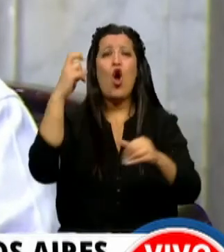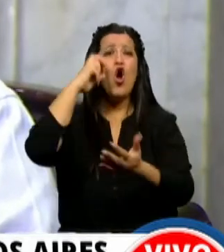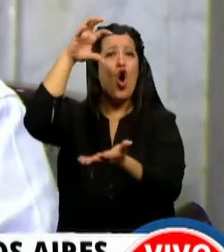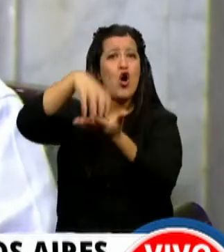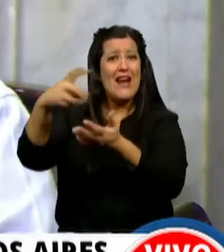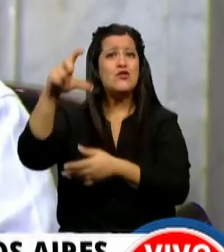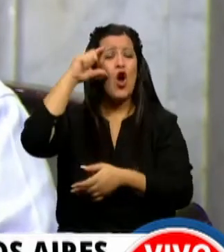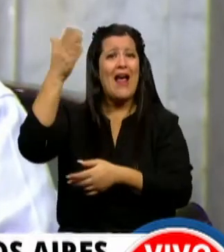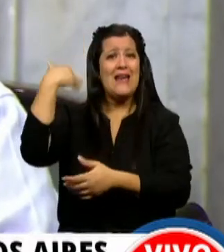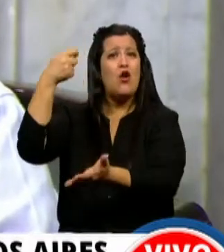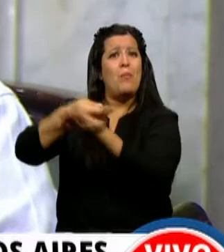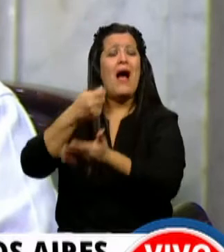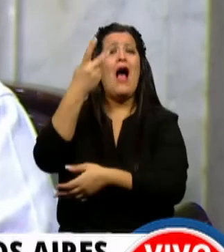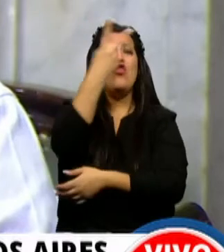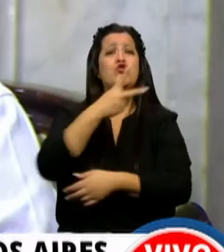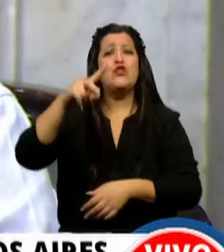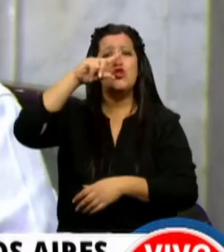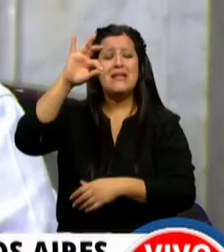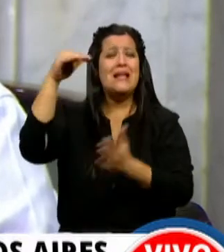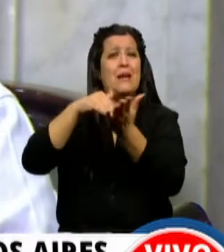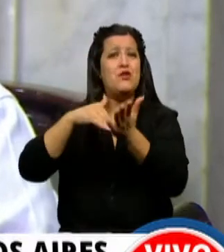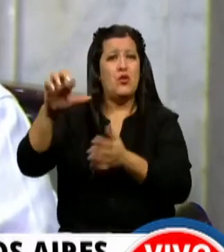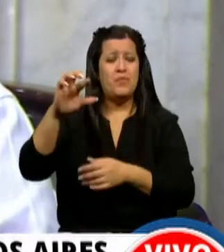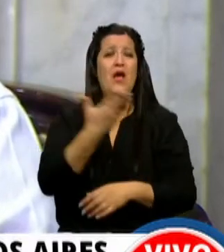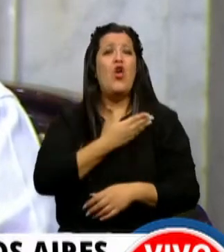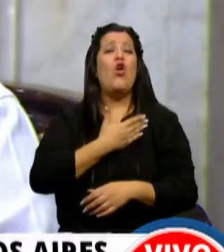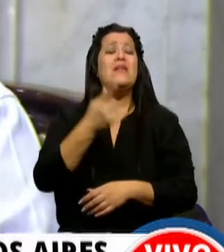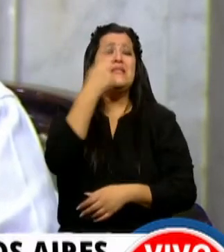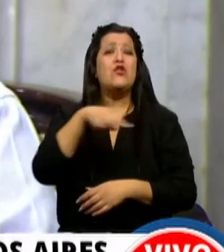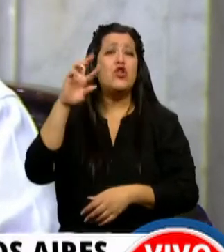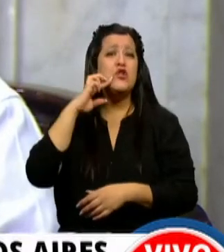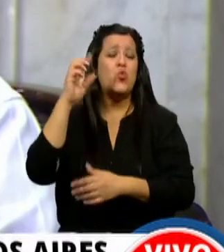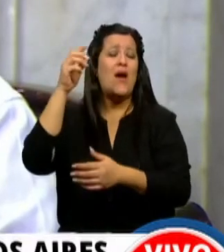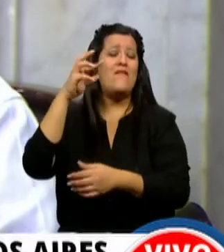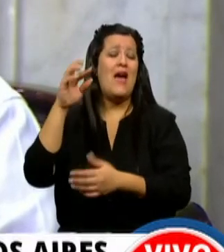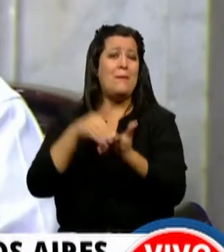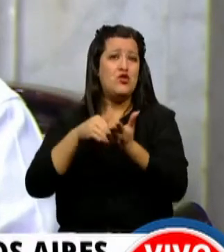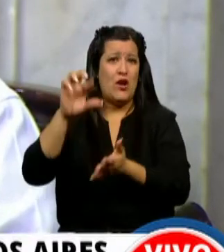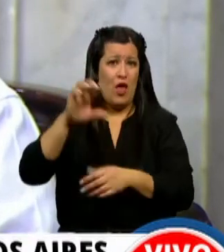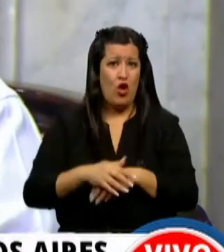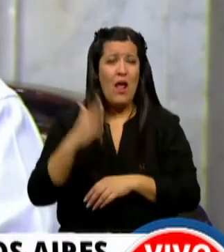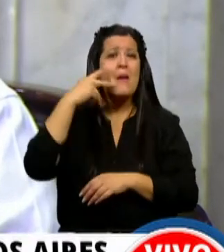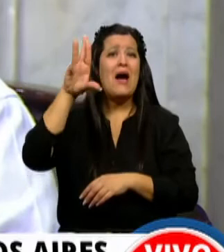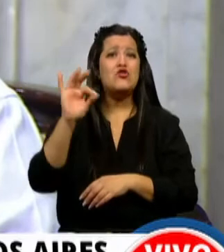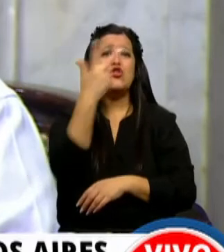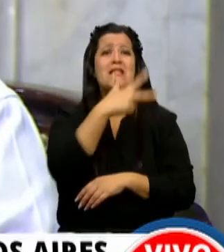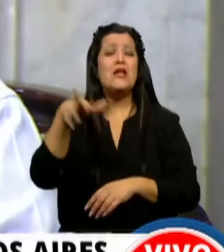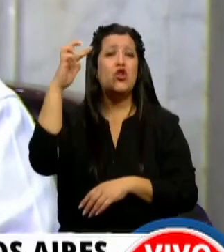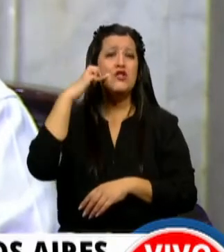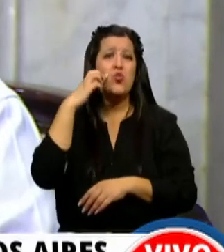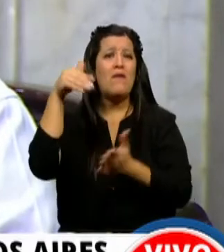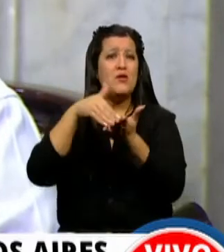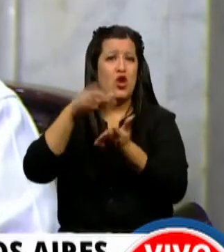enero se pagaron 370 millones de dólares, febrero 119 millones de dólares, Marzo, 399 millones de